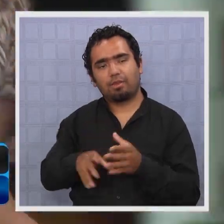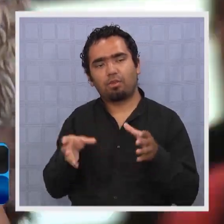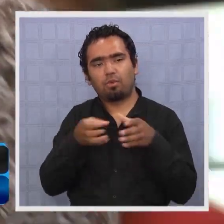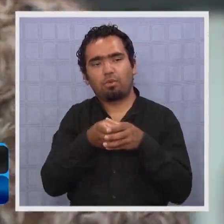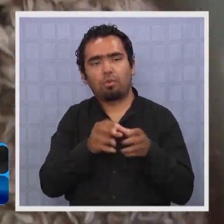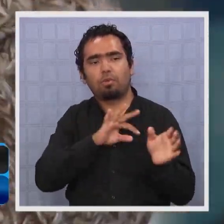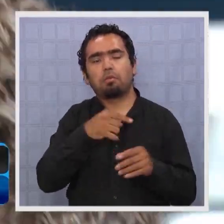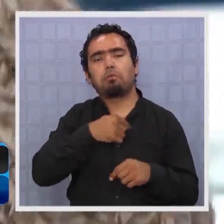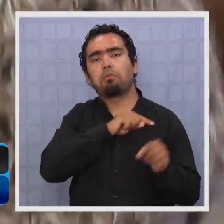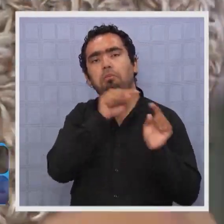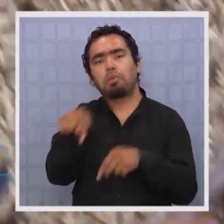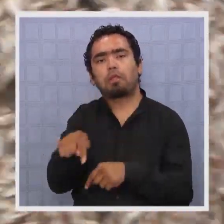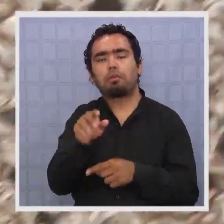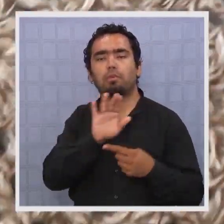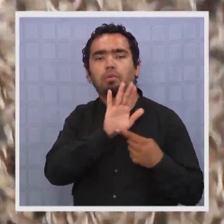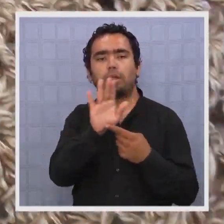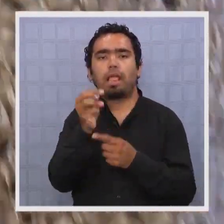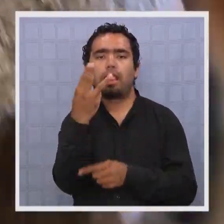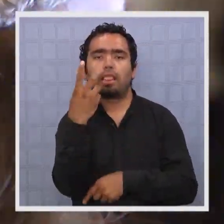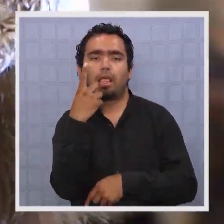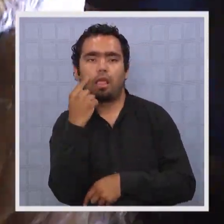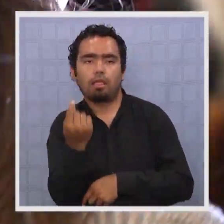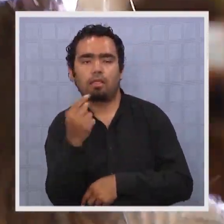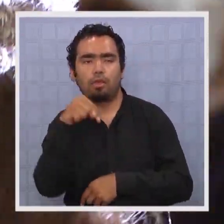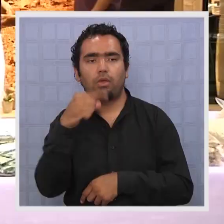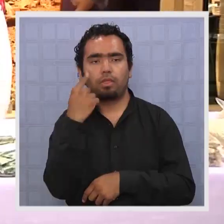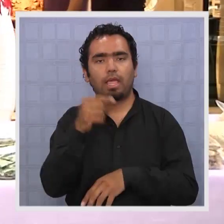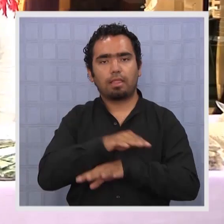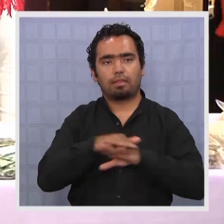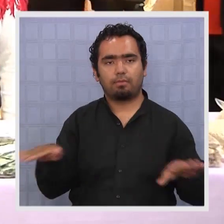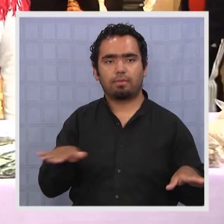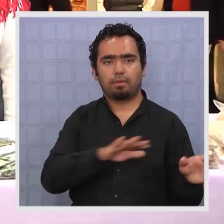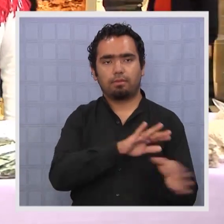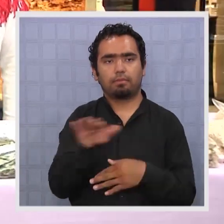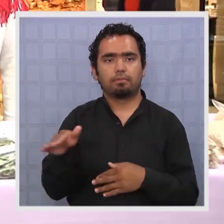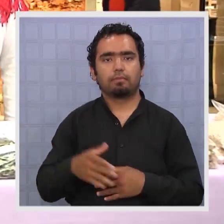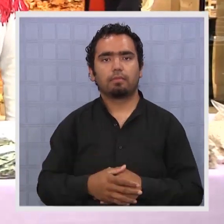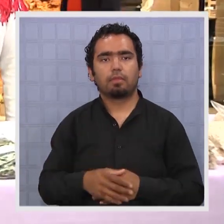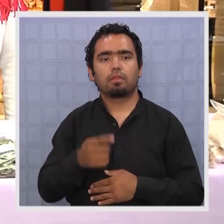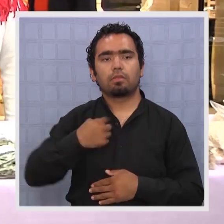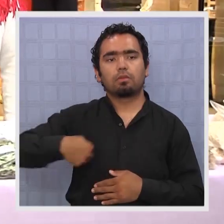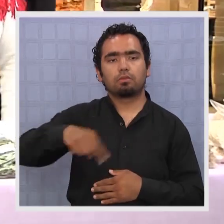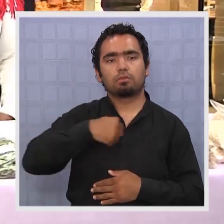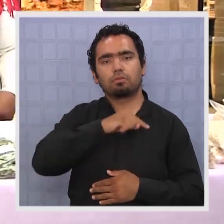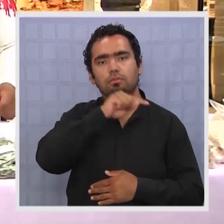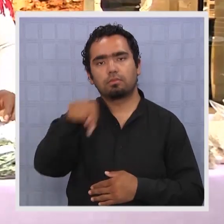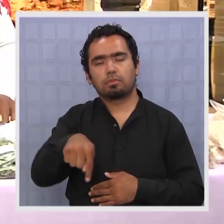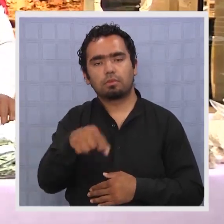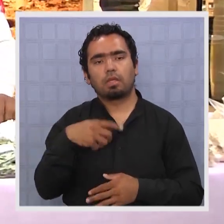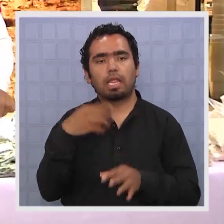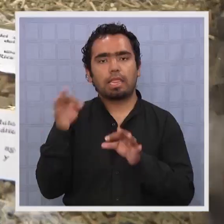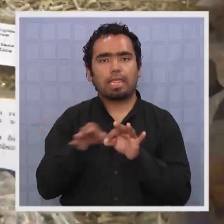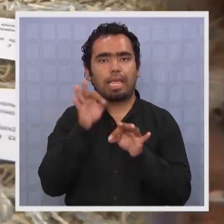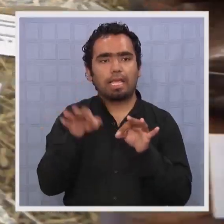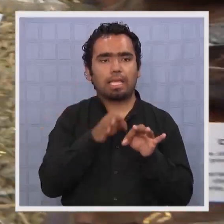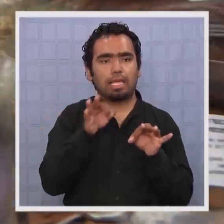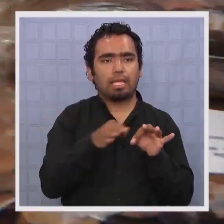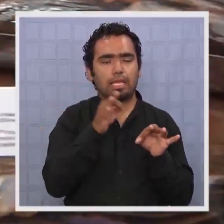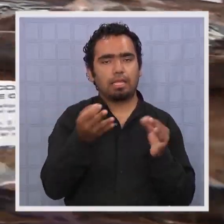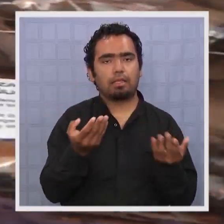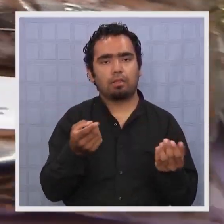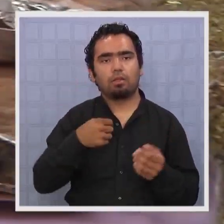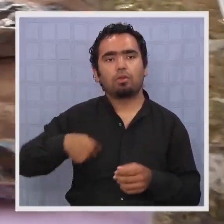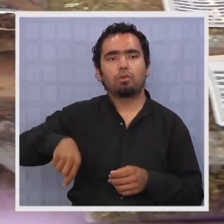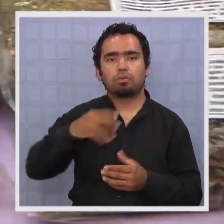Entonces venimos a exponer aquí por 3 días y hoy día que estamos terminando ya. Hemos venido con nuestros tejidos, hecho con